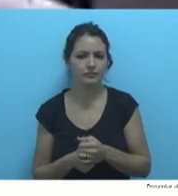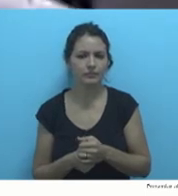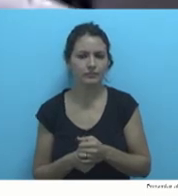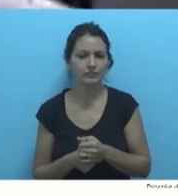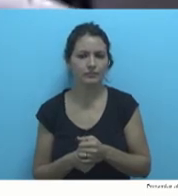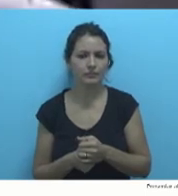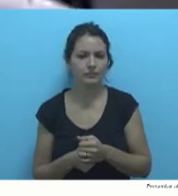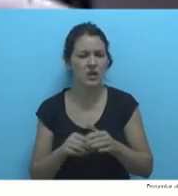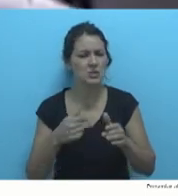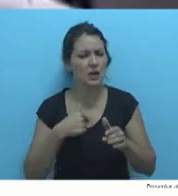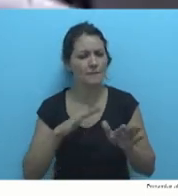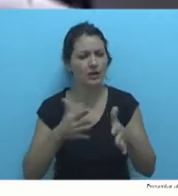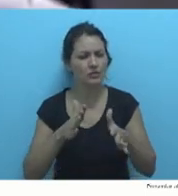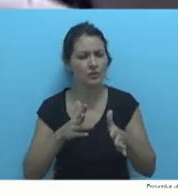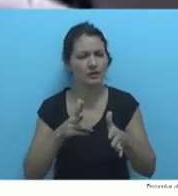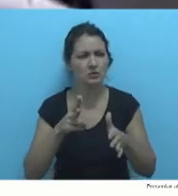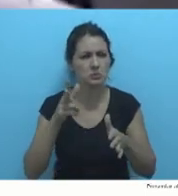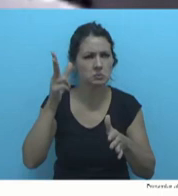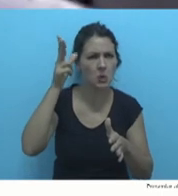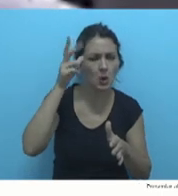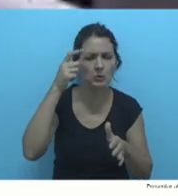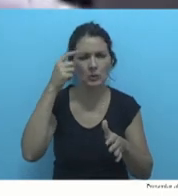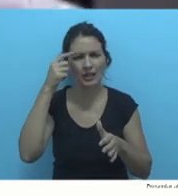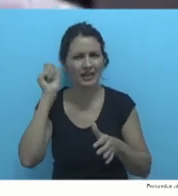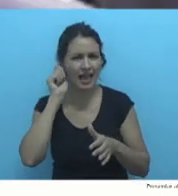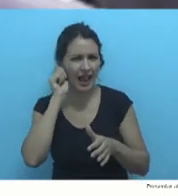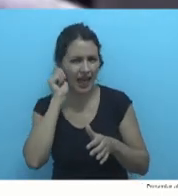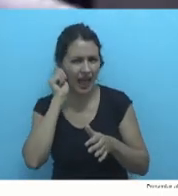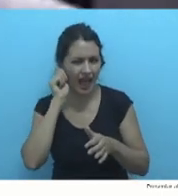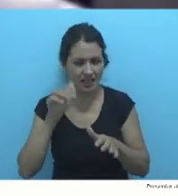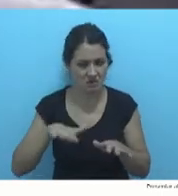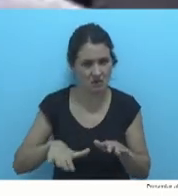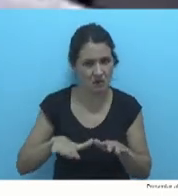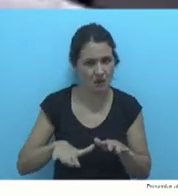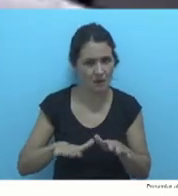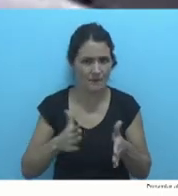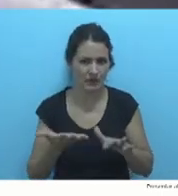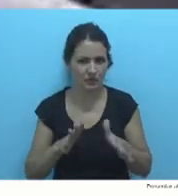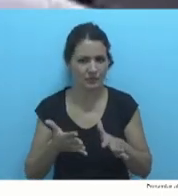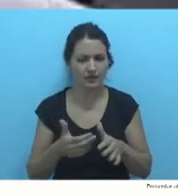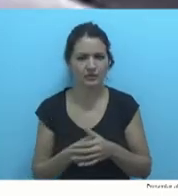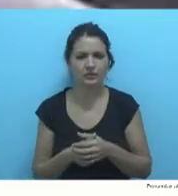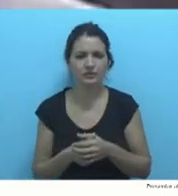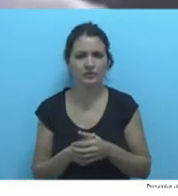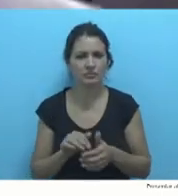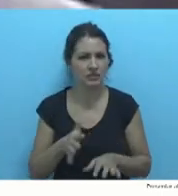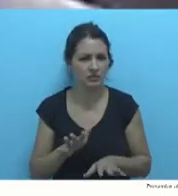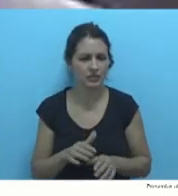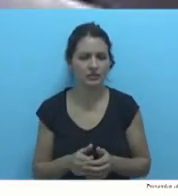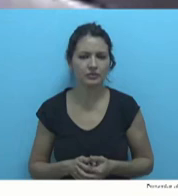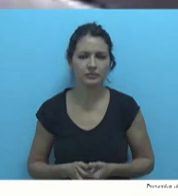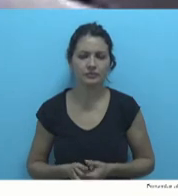era niño, tenía 8 o 10 años, mi padre fue diputado provincial del Partido